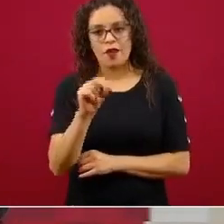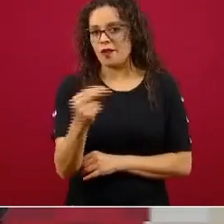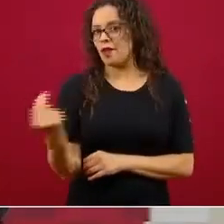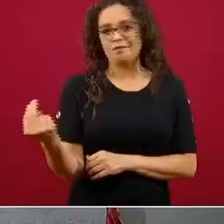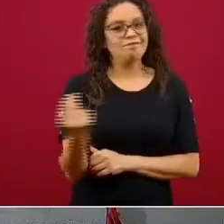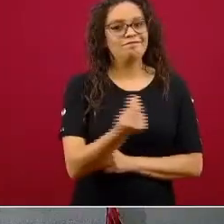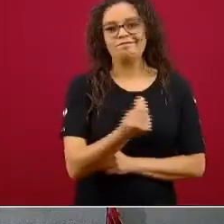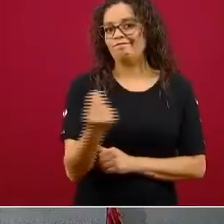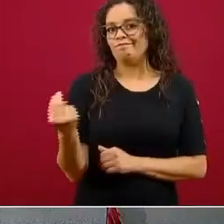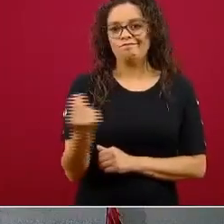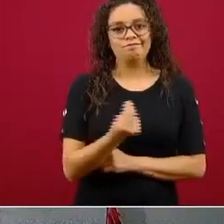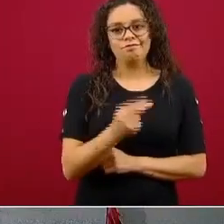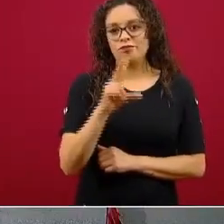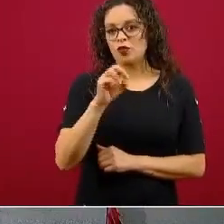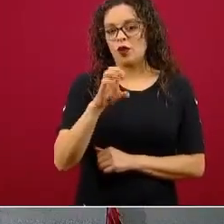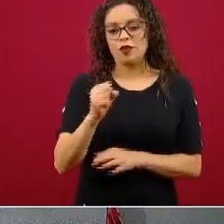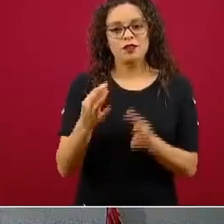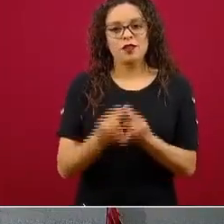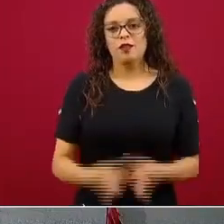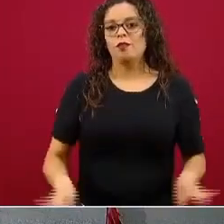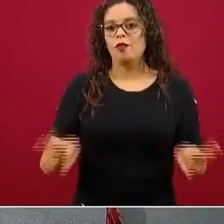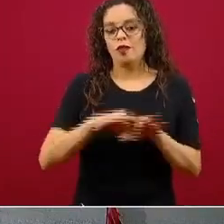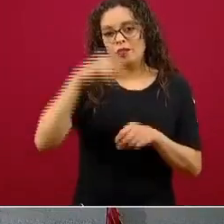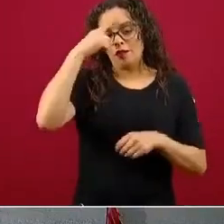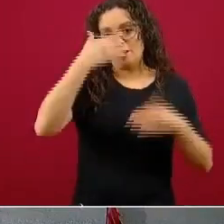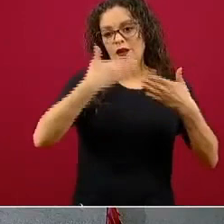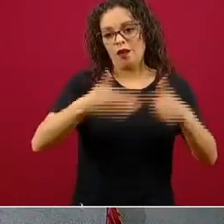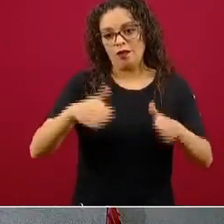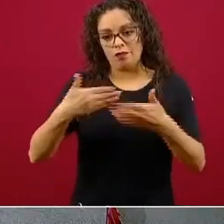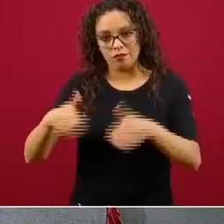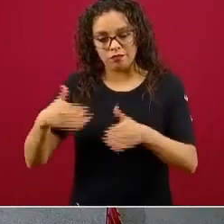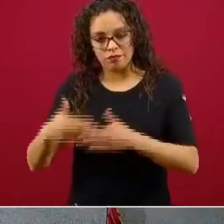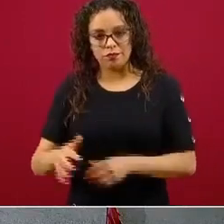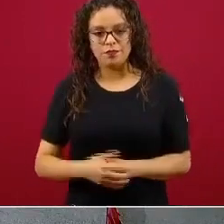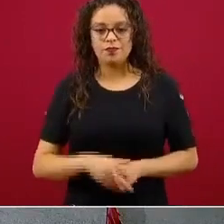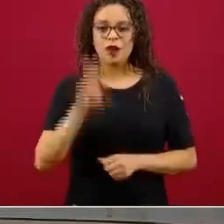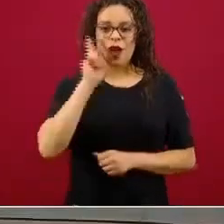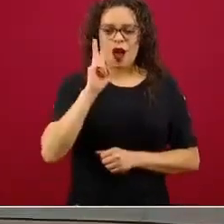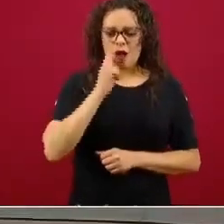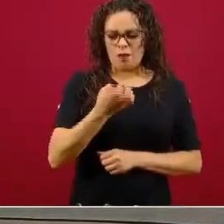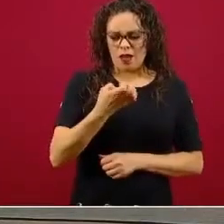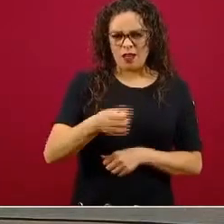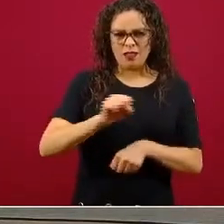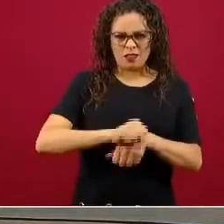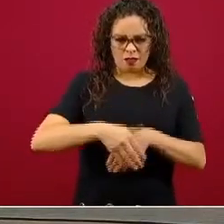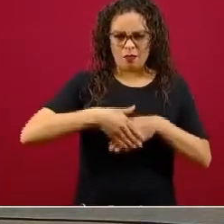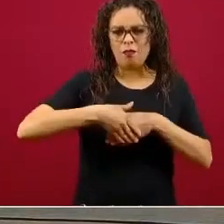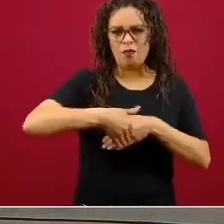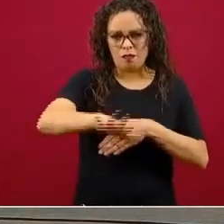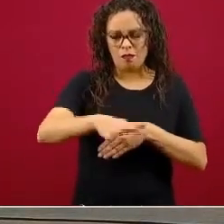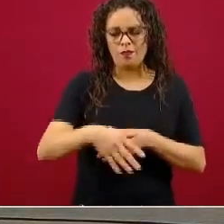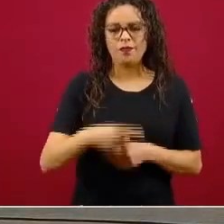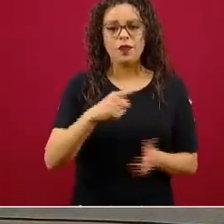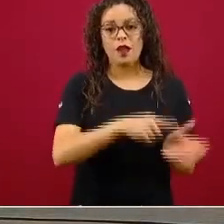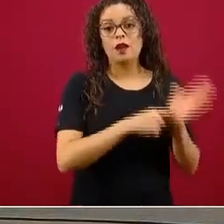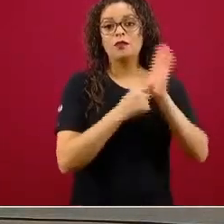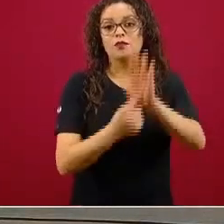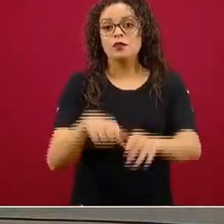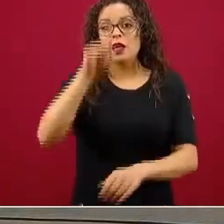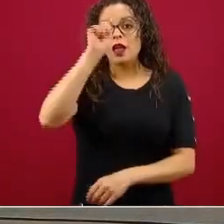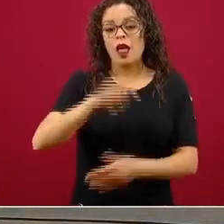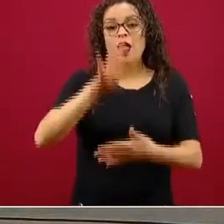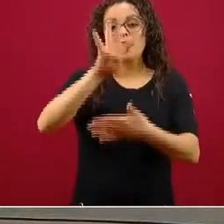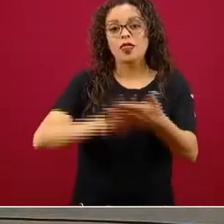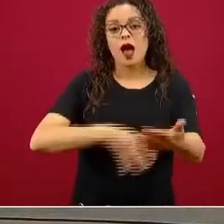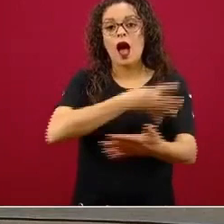una tabla, yo creo que la vamos a volver a traer a lo largo de la semana, donde justamente clasificamos las actividades